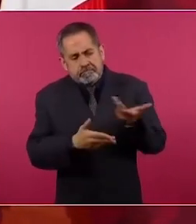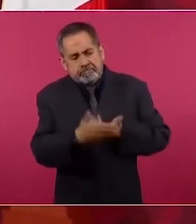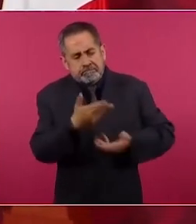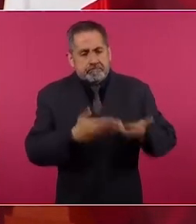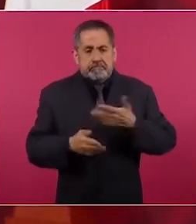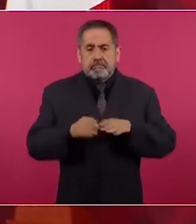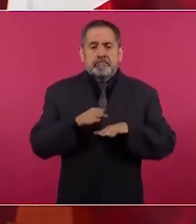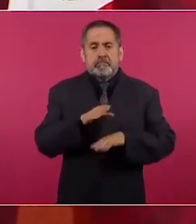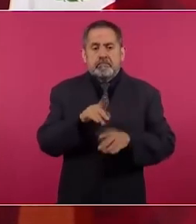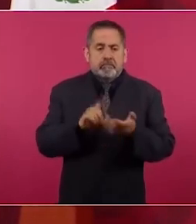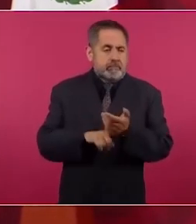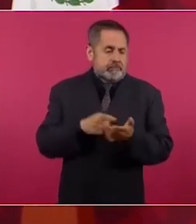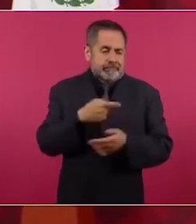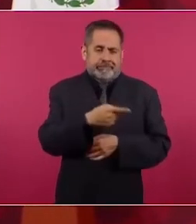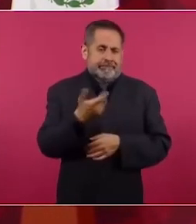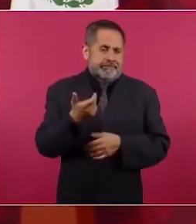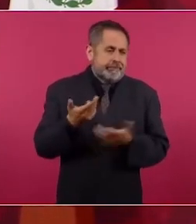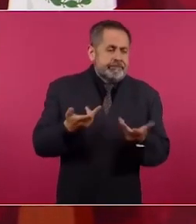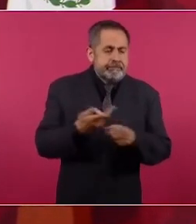sobre la situación económica.